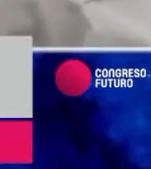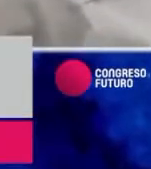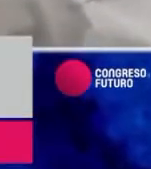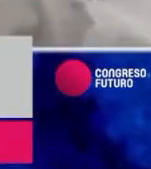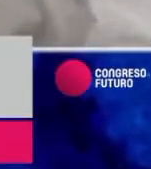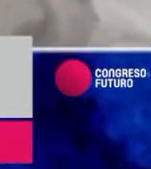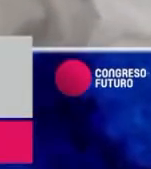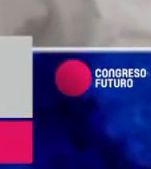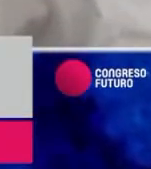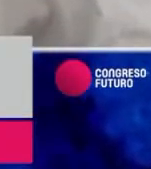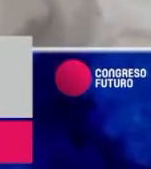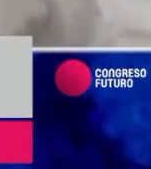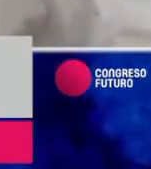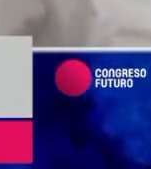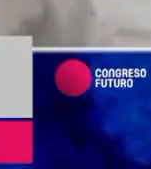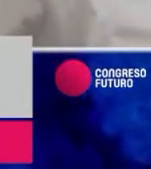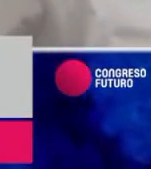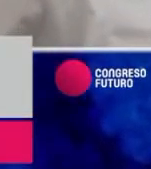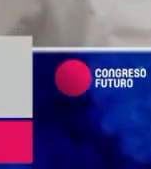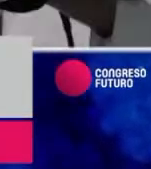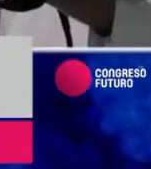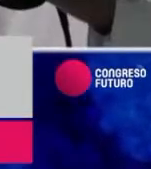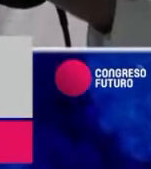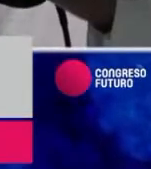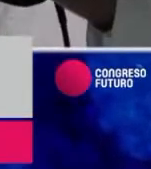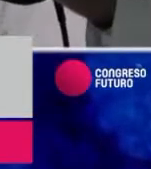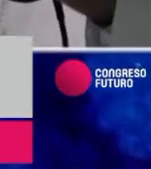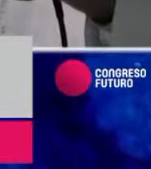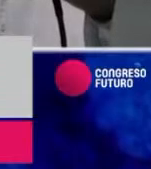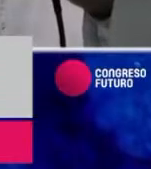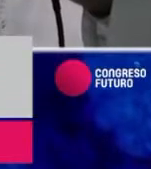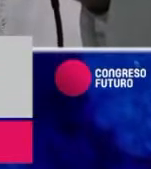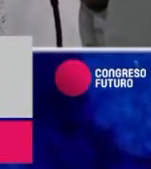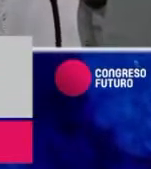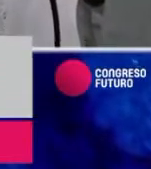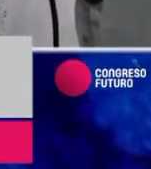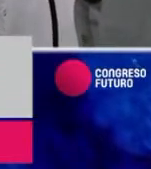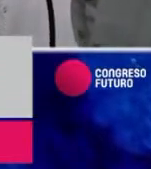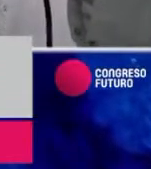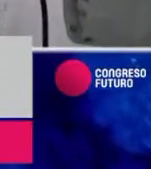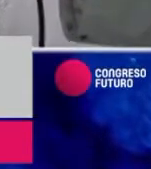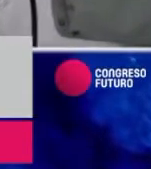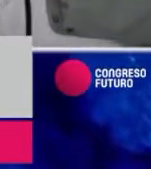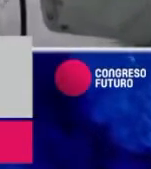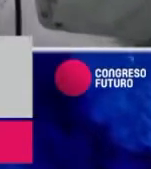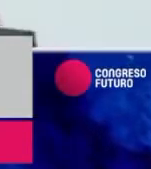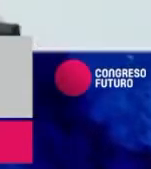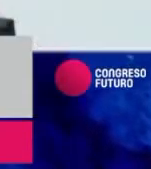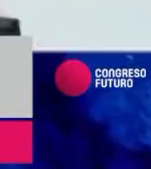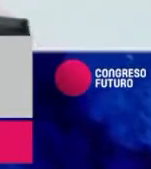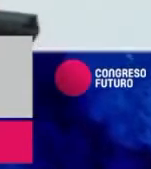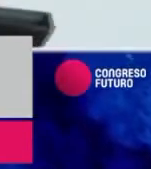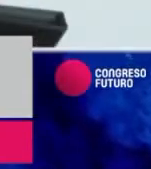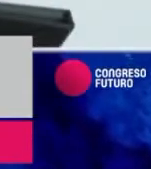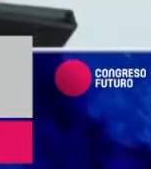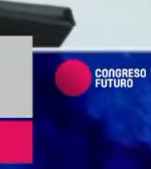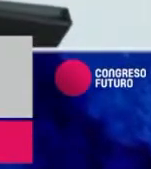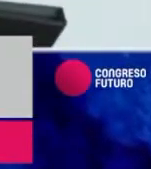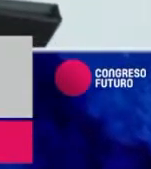general ha hecho un llamado de urgencia para incorporar a mayor velocidad a las mujeres a los campos de la ciencia, de la tecnología,